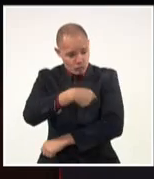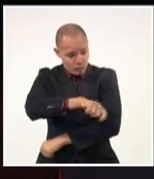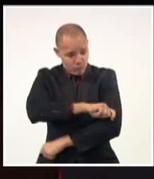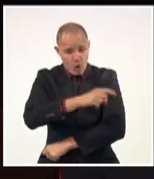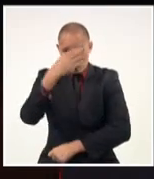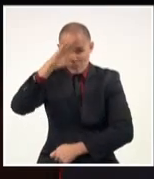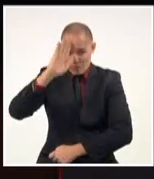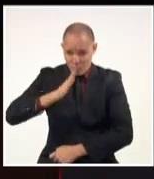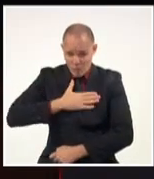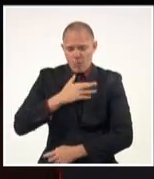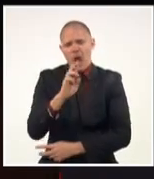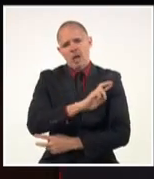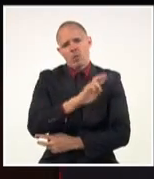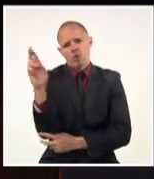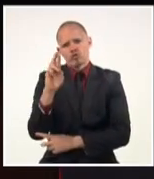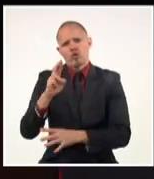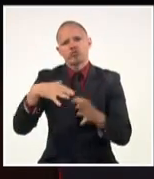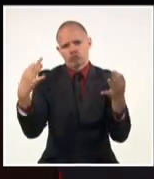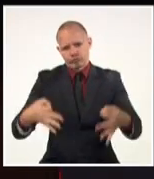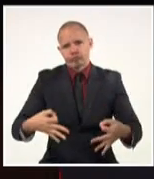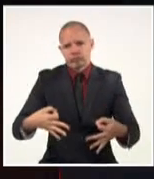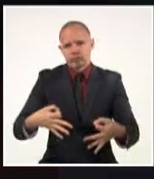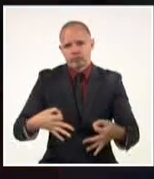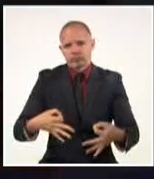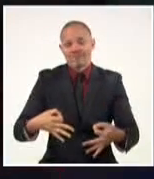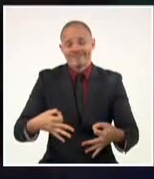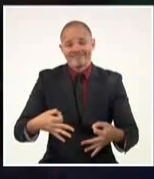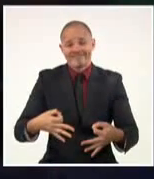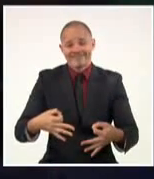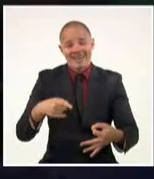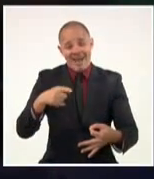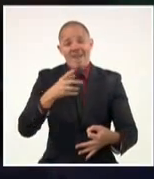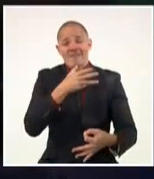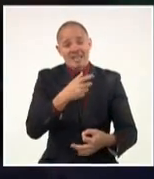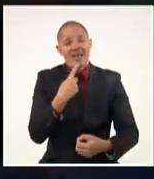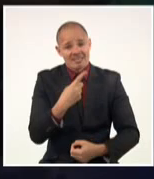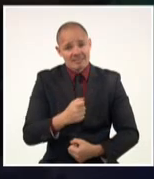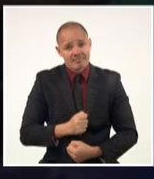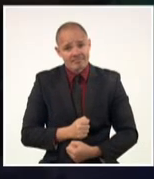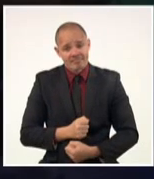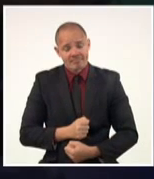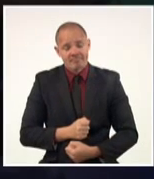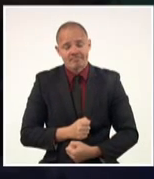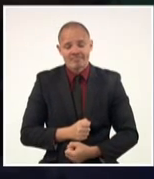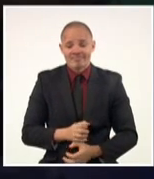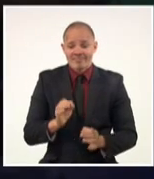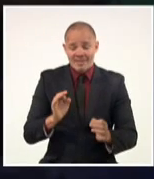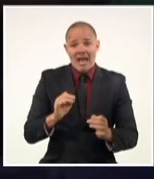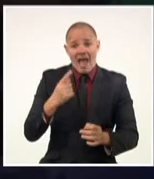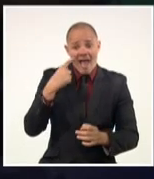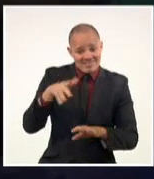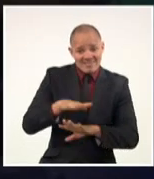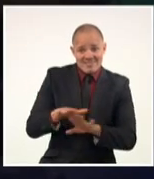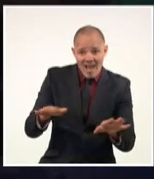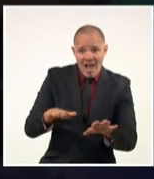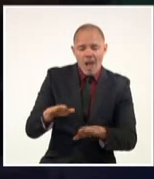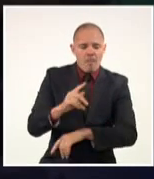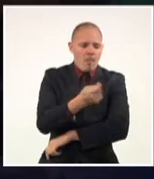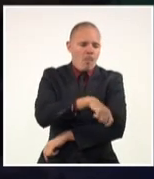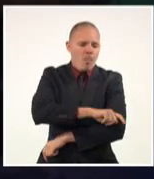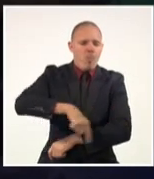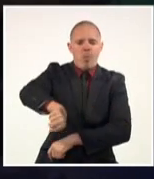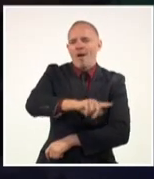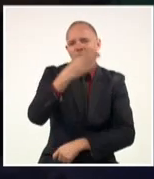significado extraordinario. Por fin, los cubanos éramos completamente libres. Se cumplía el